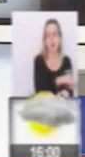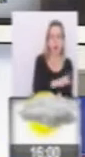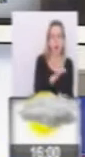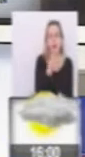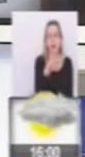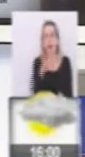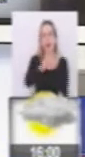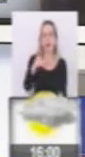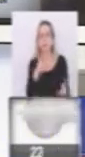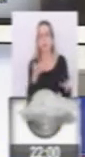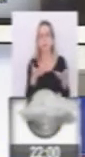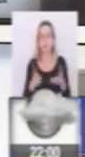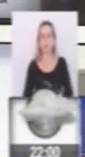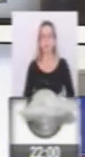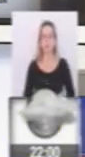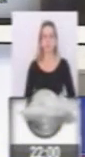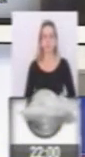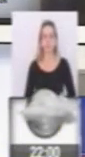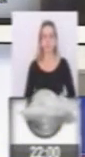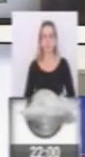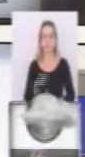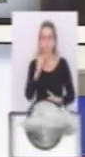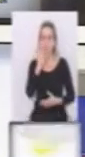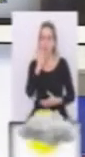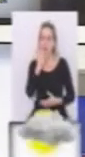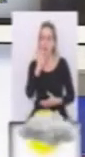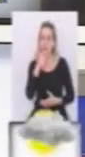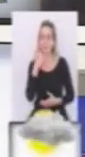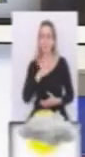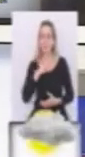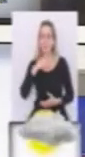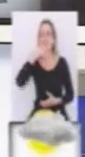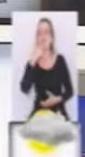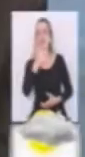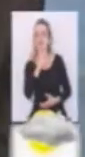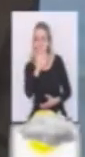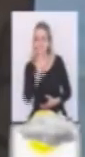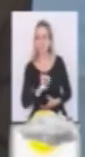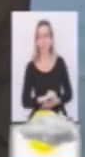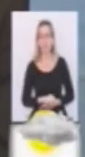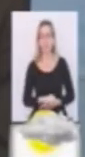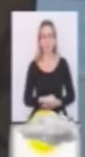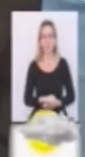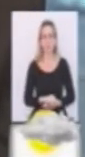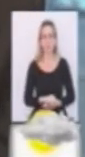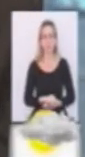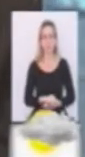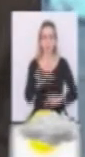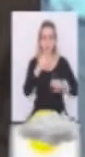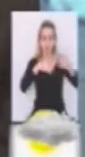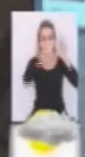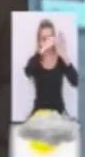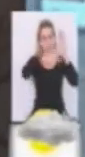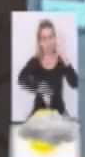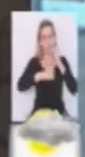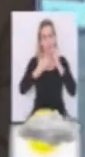eso coincido con vos que es dificilísimo. Bueno, rápidamente, ¿cómo estamos hoy? Es un día de coincidencias plenas con mi amigo Maxi.